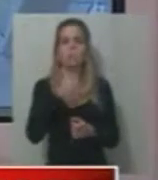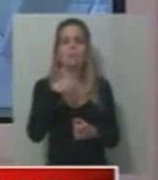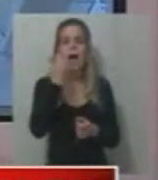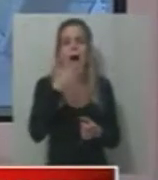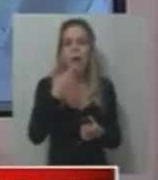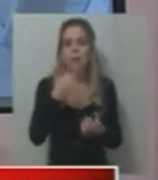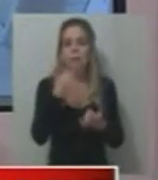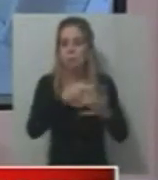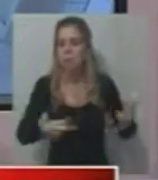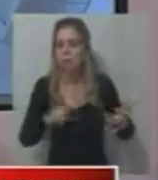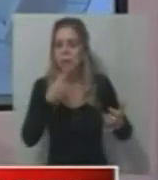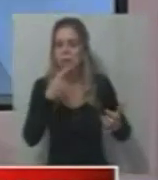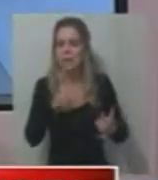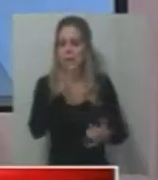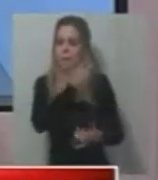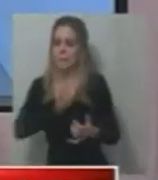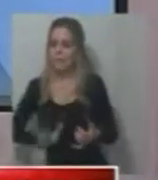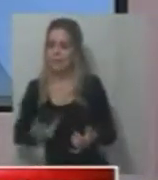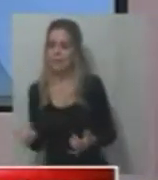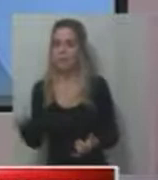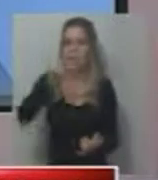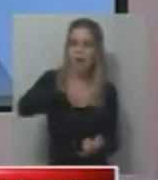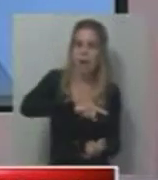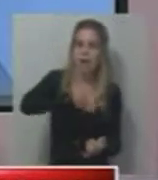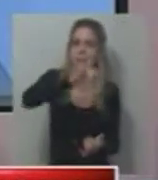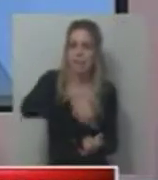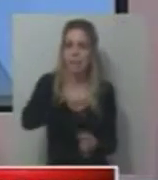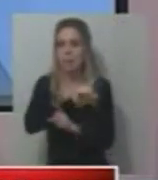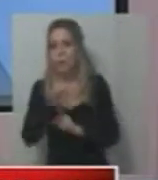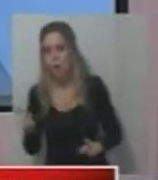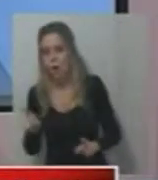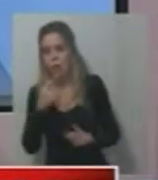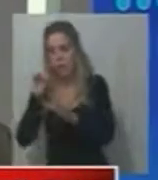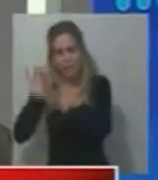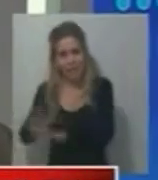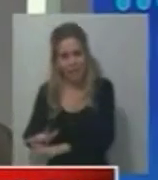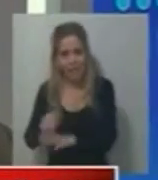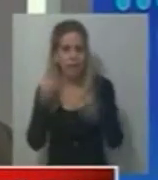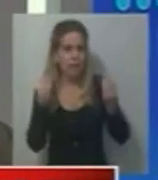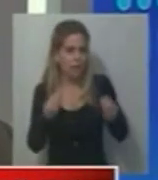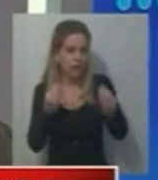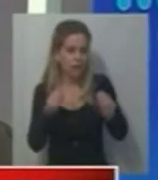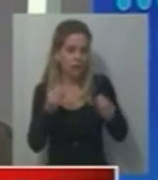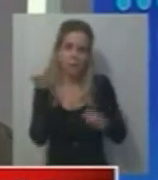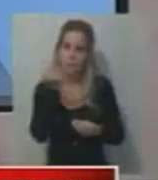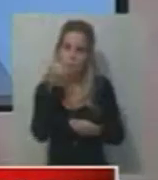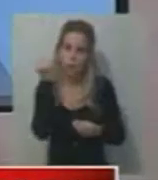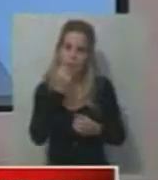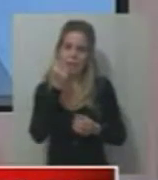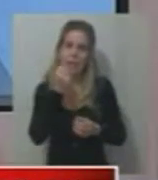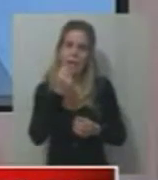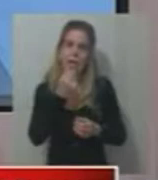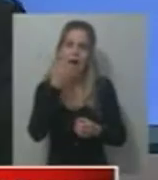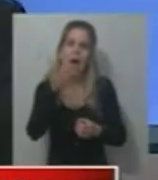no vuelve, se queda, no se queda, dijo, no dijo. Yo digo que hay que leer más allá que la solapa de los libros y la volanta de los diarios para decir una cosa